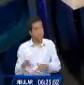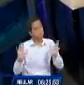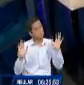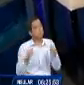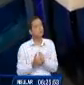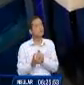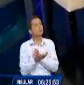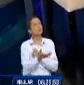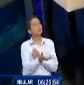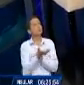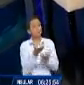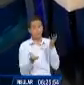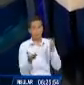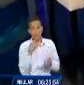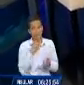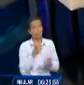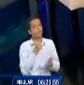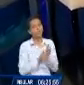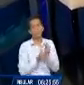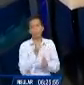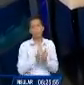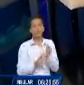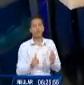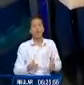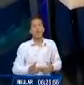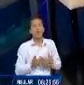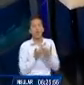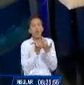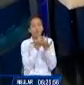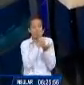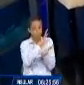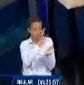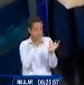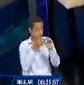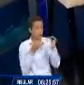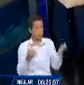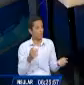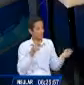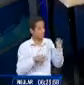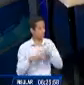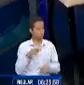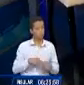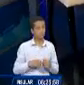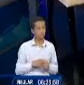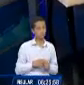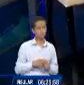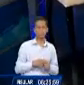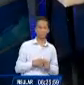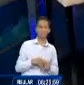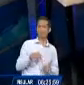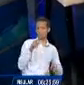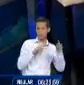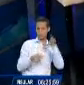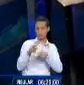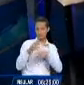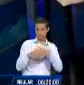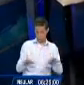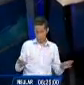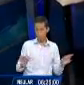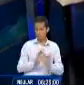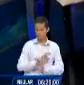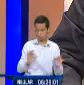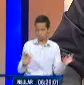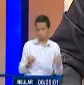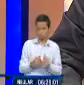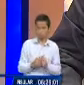es de producto había un problema en el modelo en la conceptualización y lo estamos revisando ya se terminó a revisar aquellos ministros sería